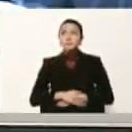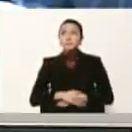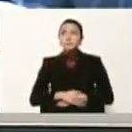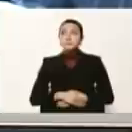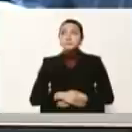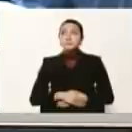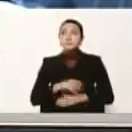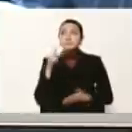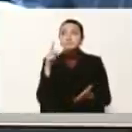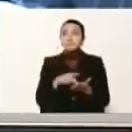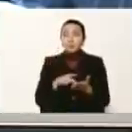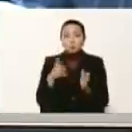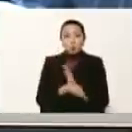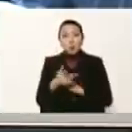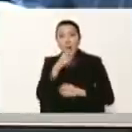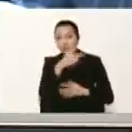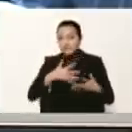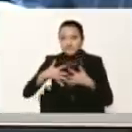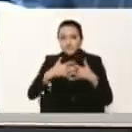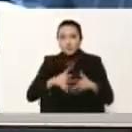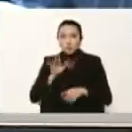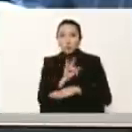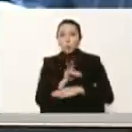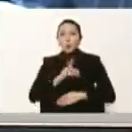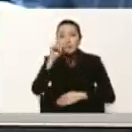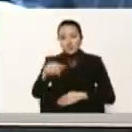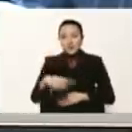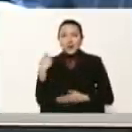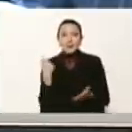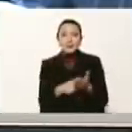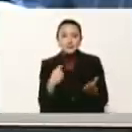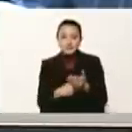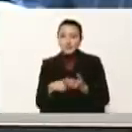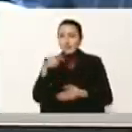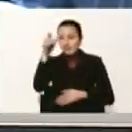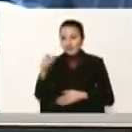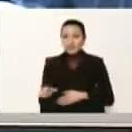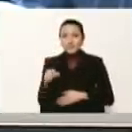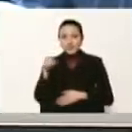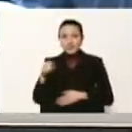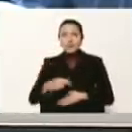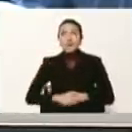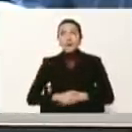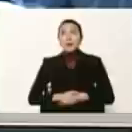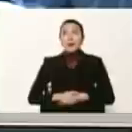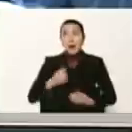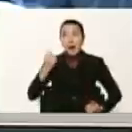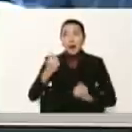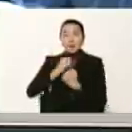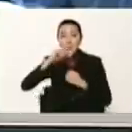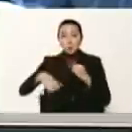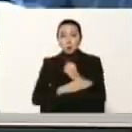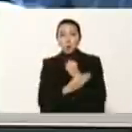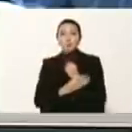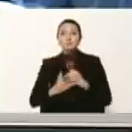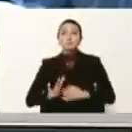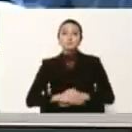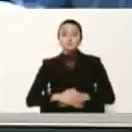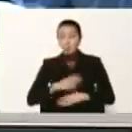con participación de estadounidenses, contratados por un activista de Juan Guaidó en Florida. Qué